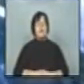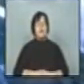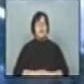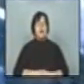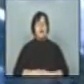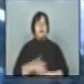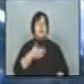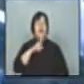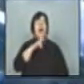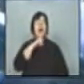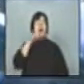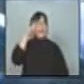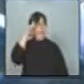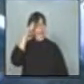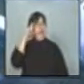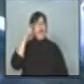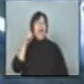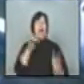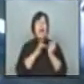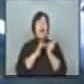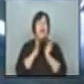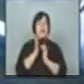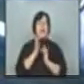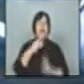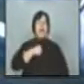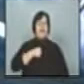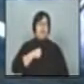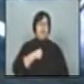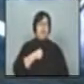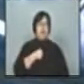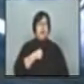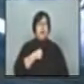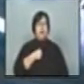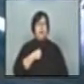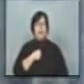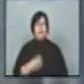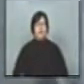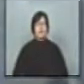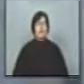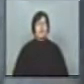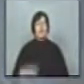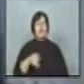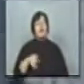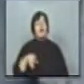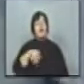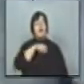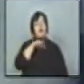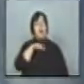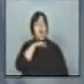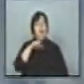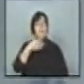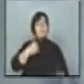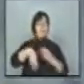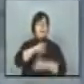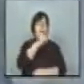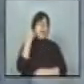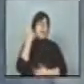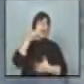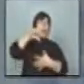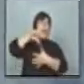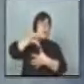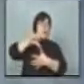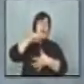religioso católico en general. Estamos hablando de la catedral más importante de América Latina. Sí, la catedral,